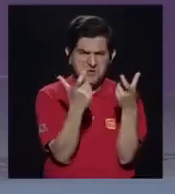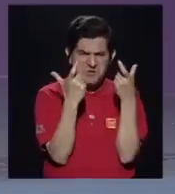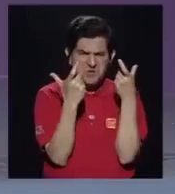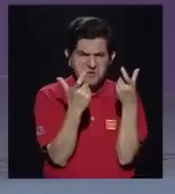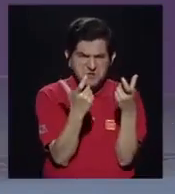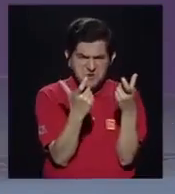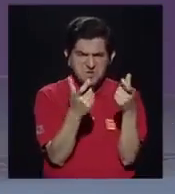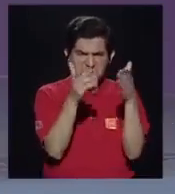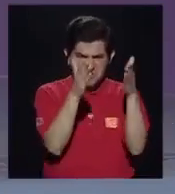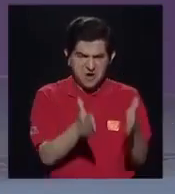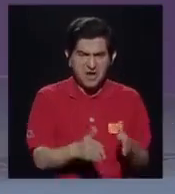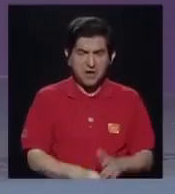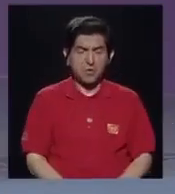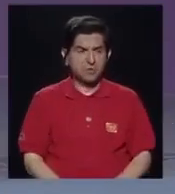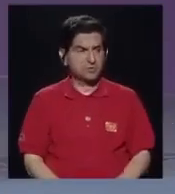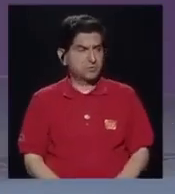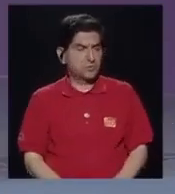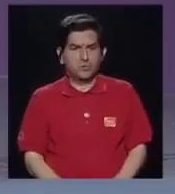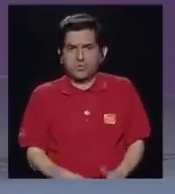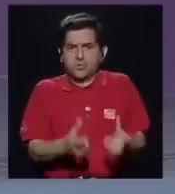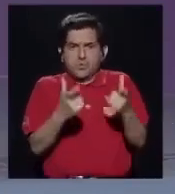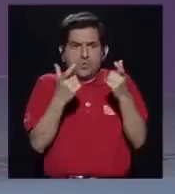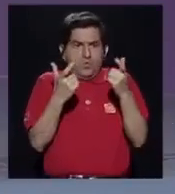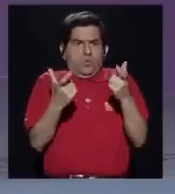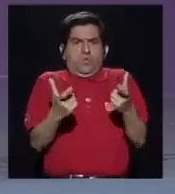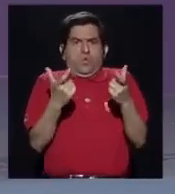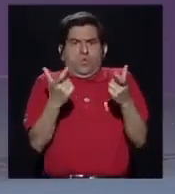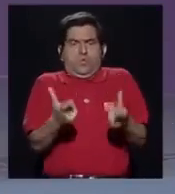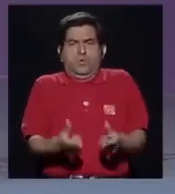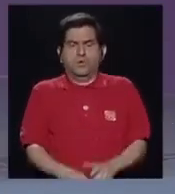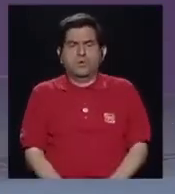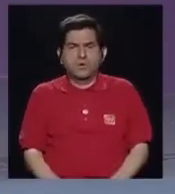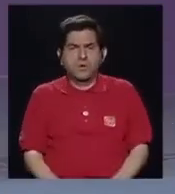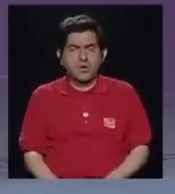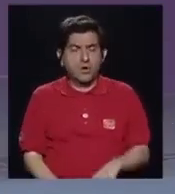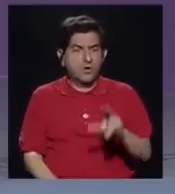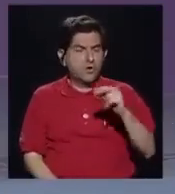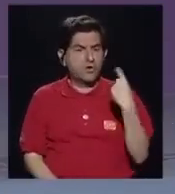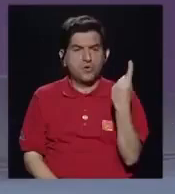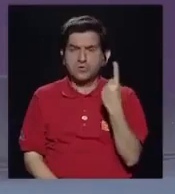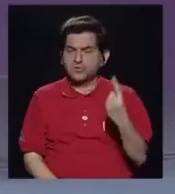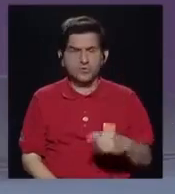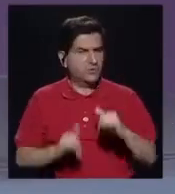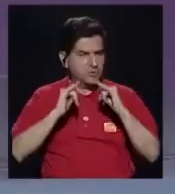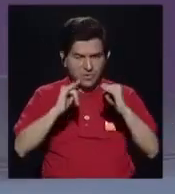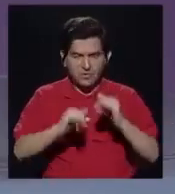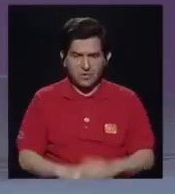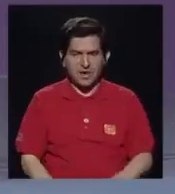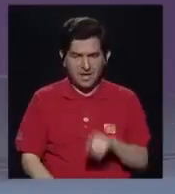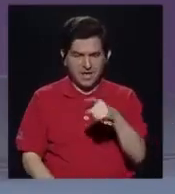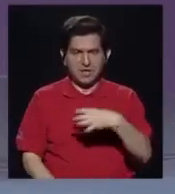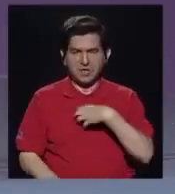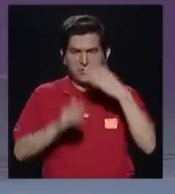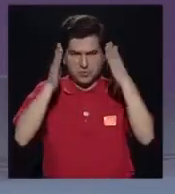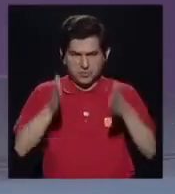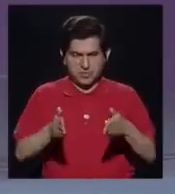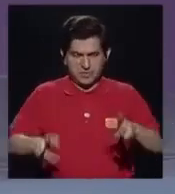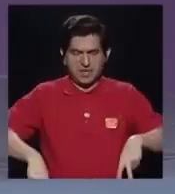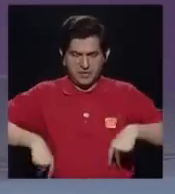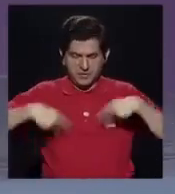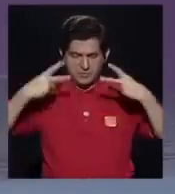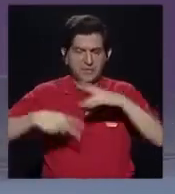una una riqueza tan grande que en realidad es más que desiguales son dueños son dueños de la vida